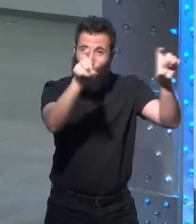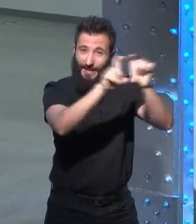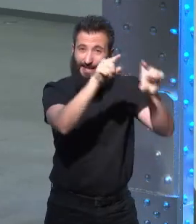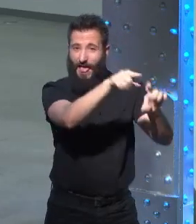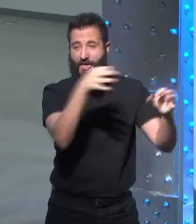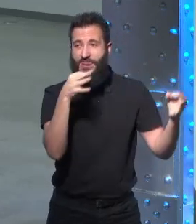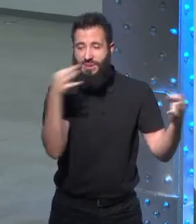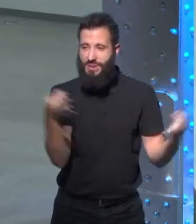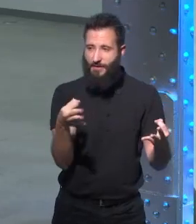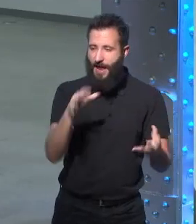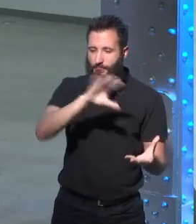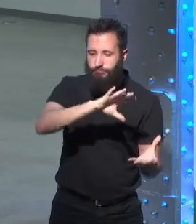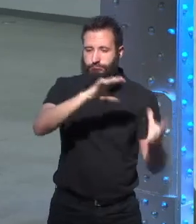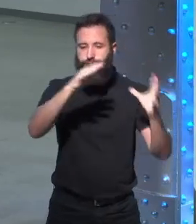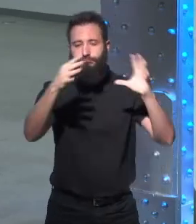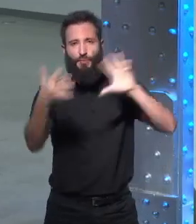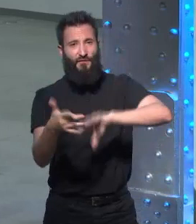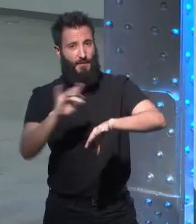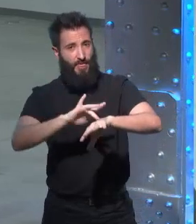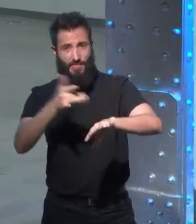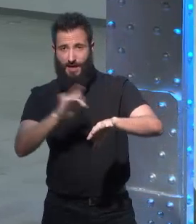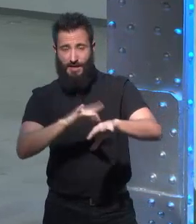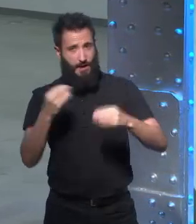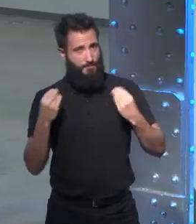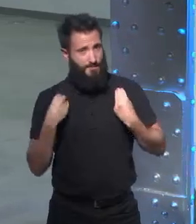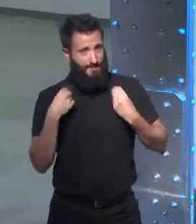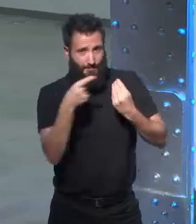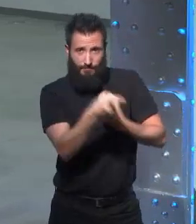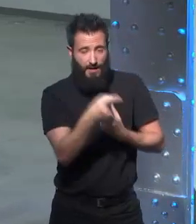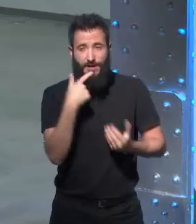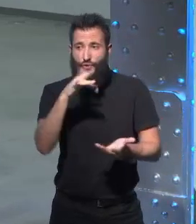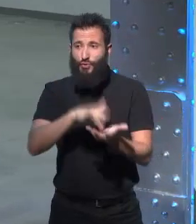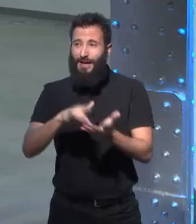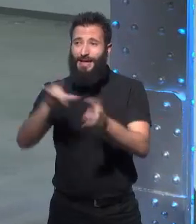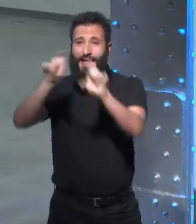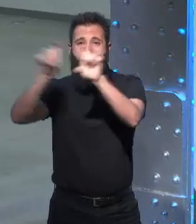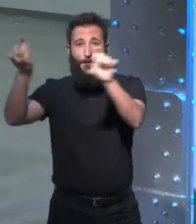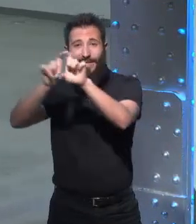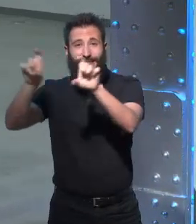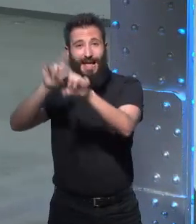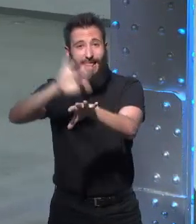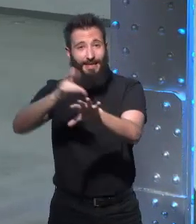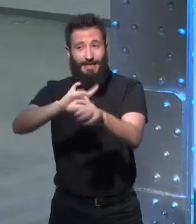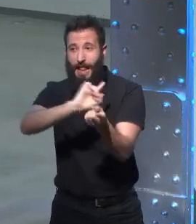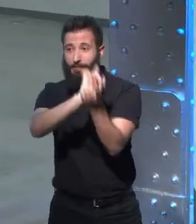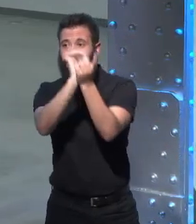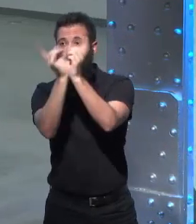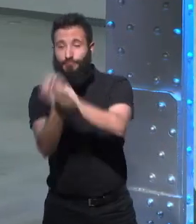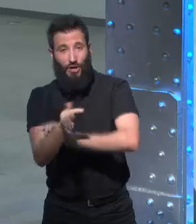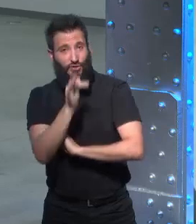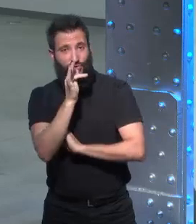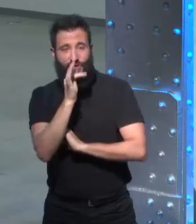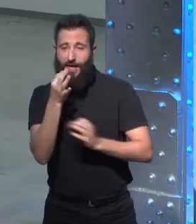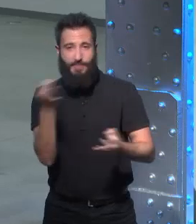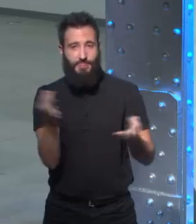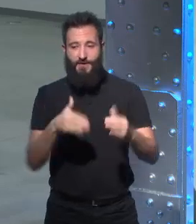se encuentran en esa transformación digital y aquellas que no se estén transformando ahora mismo tendrán la